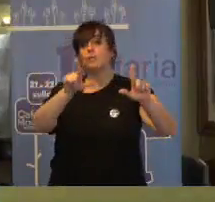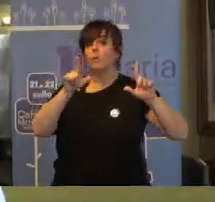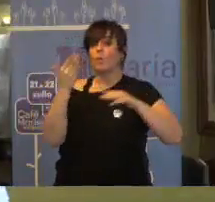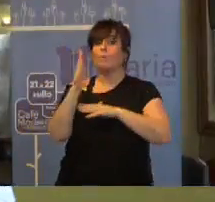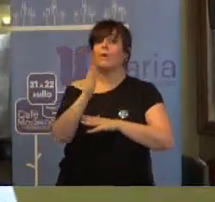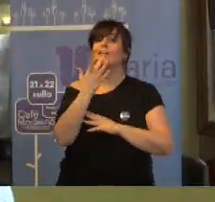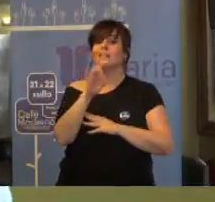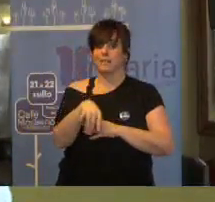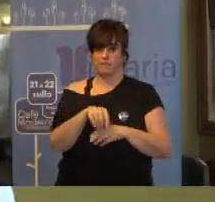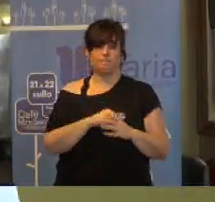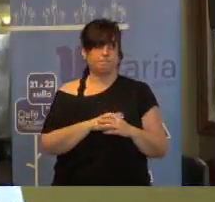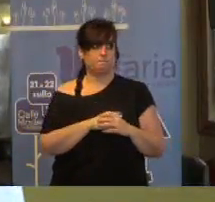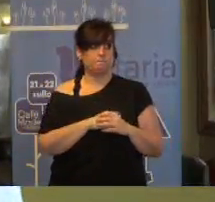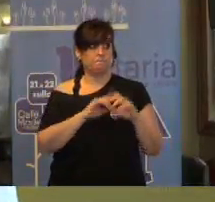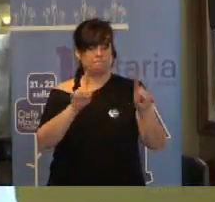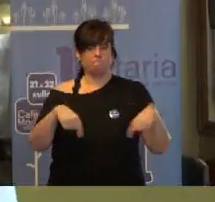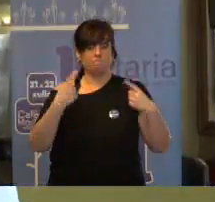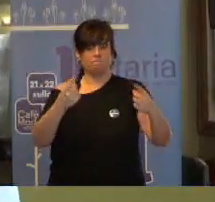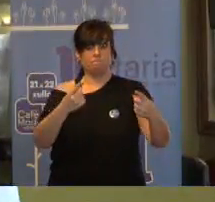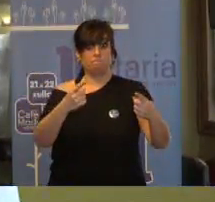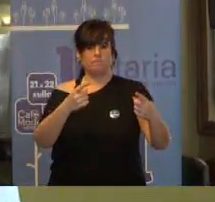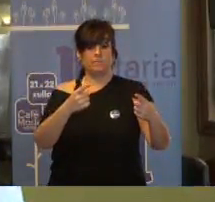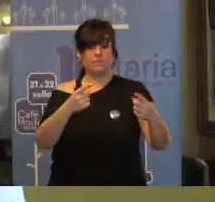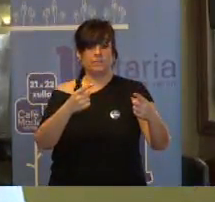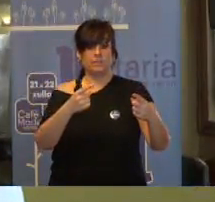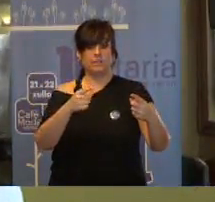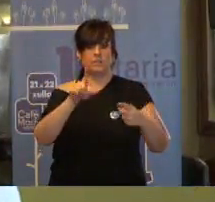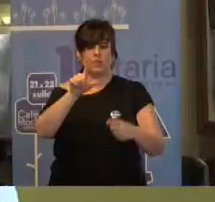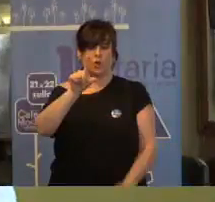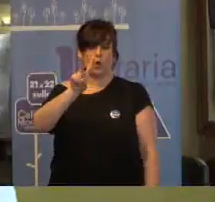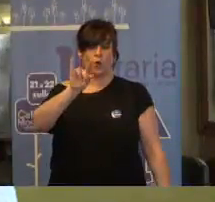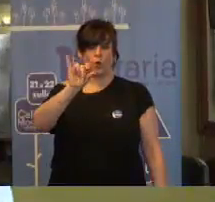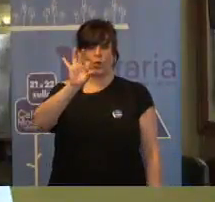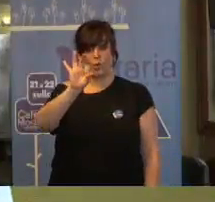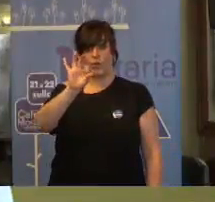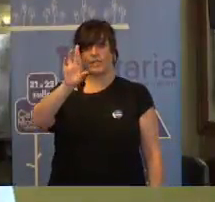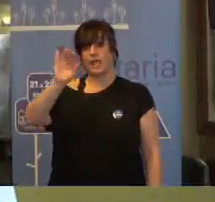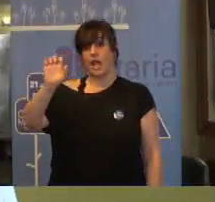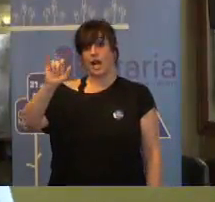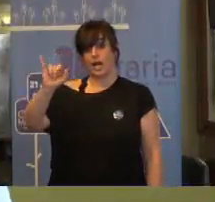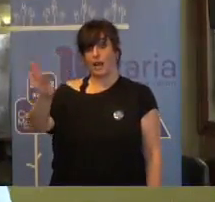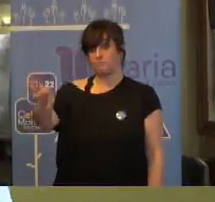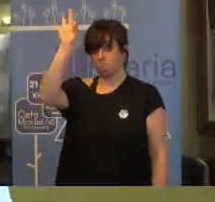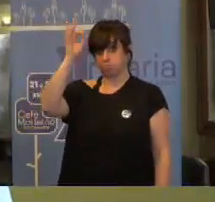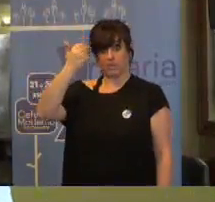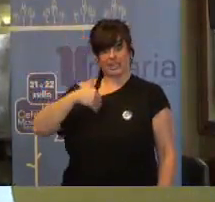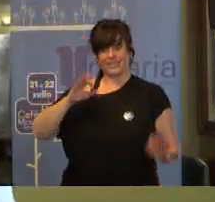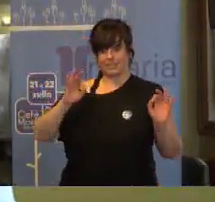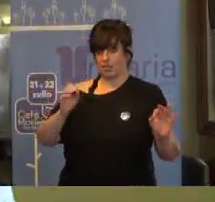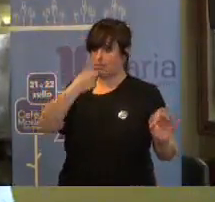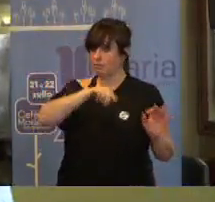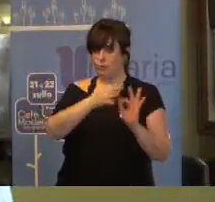candidatura. A partir de aí, e coa elección de Luís Rei, que, bueno, temos a gran sorte de contar con Luís